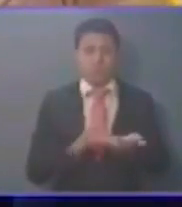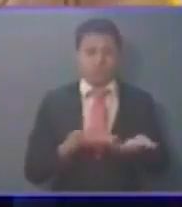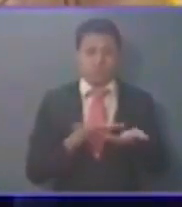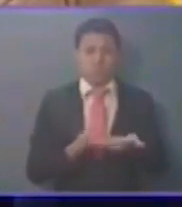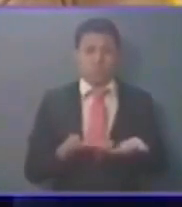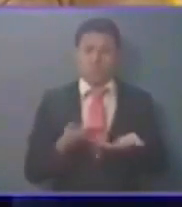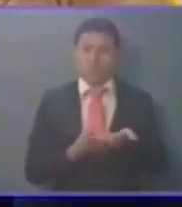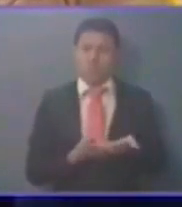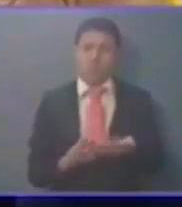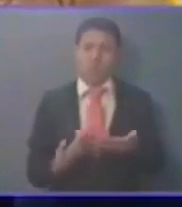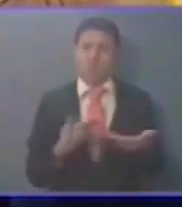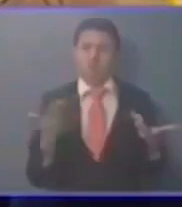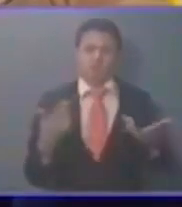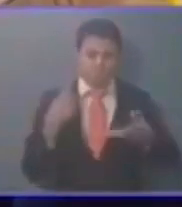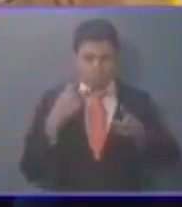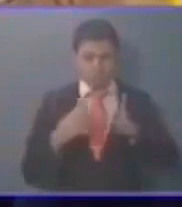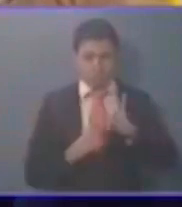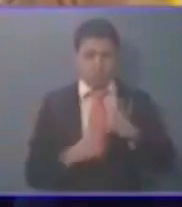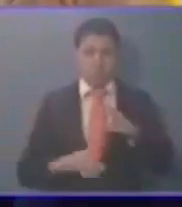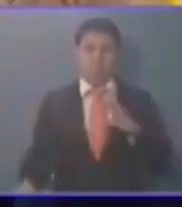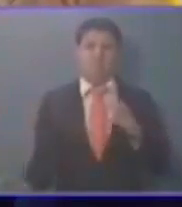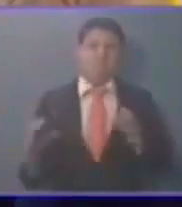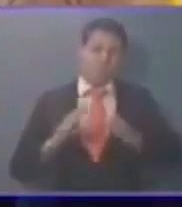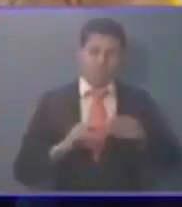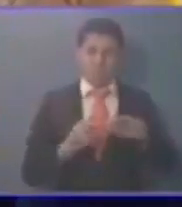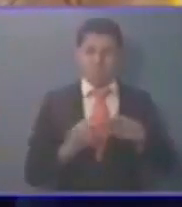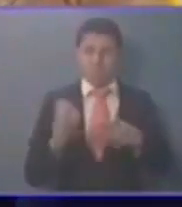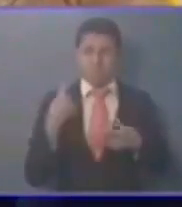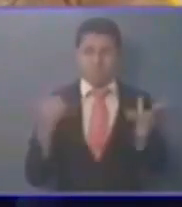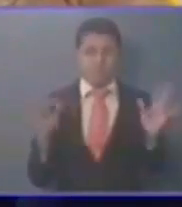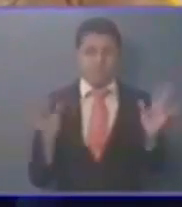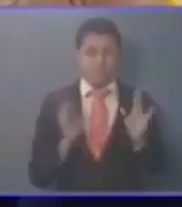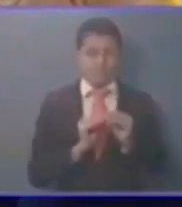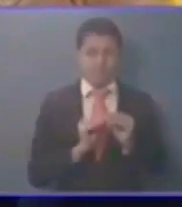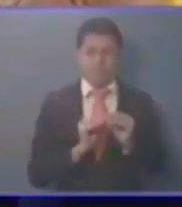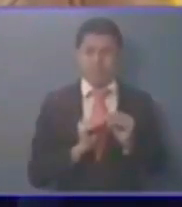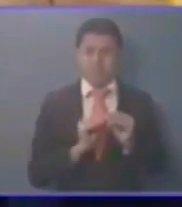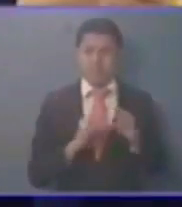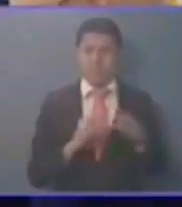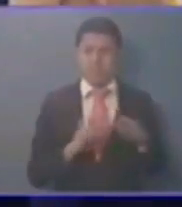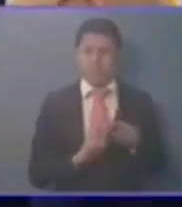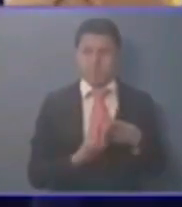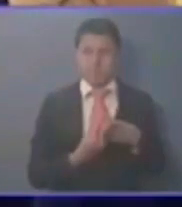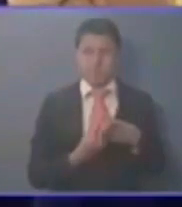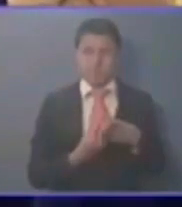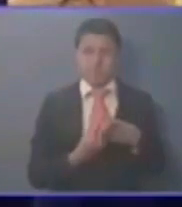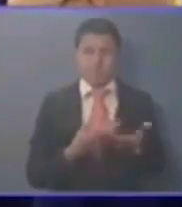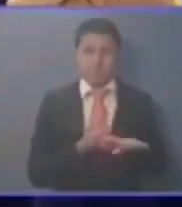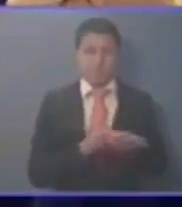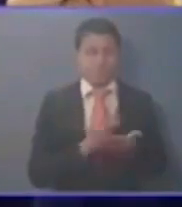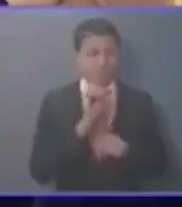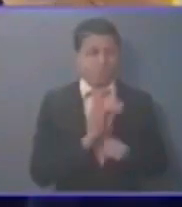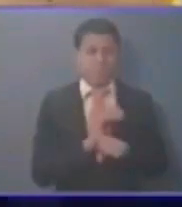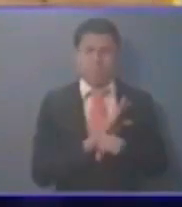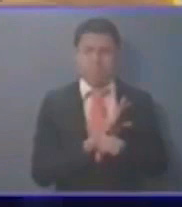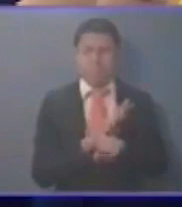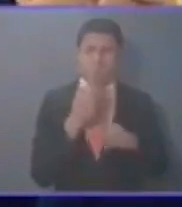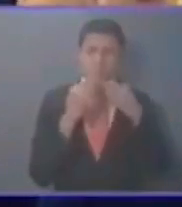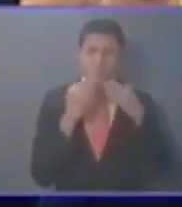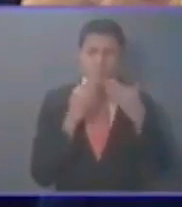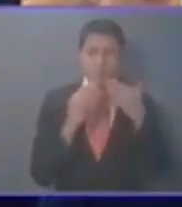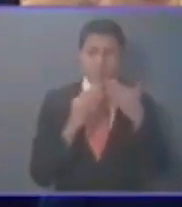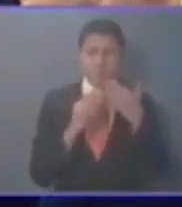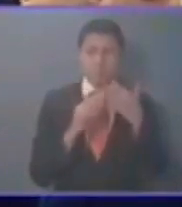y que dimos los textos ahí en la comisión cuando hubo una reunión, di los argumentos, nadie